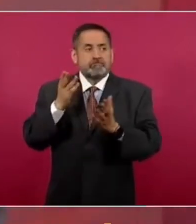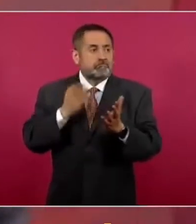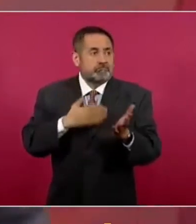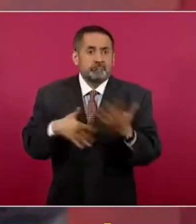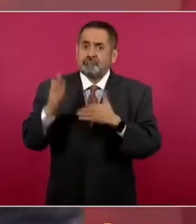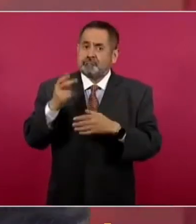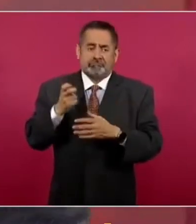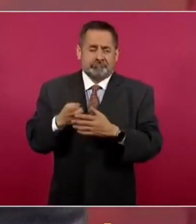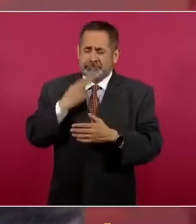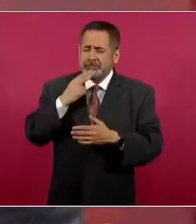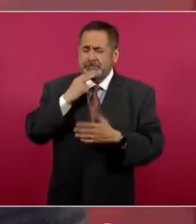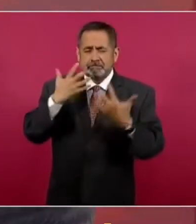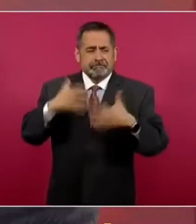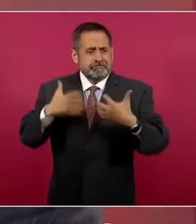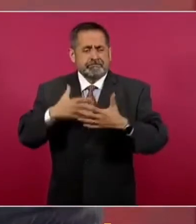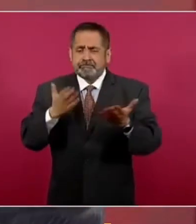industrial